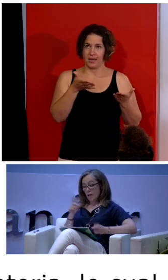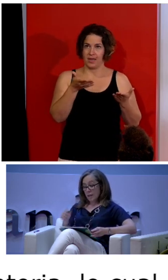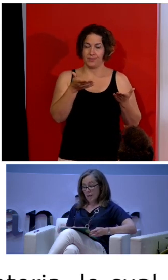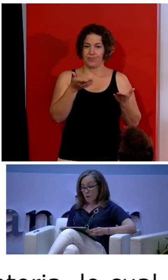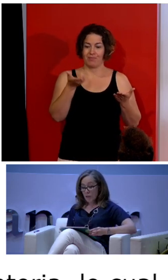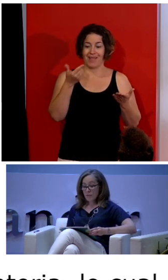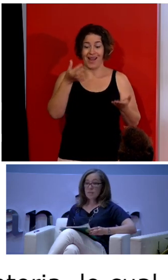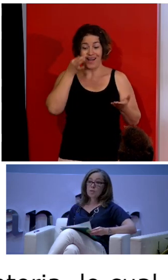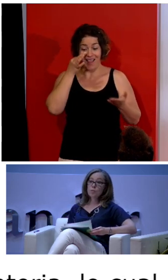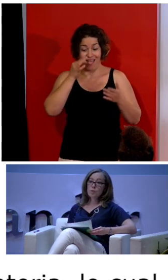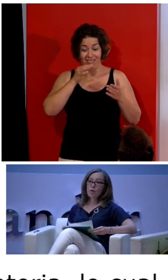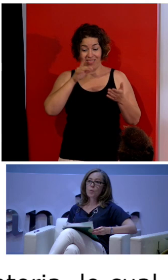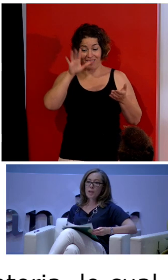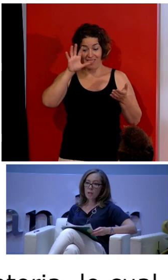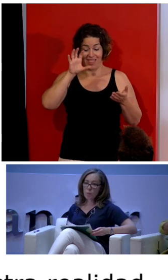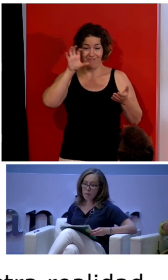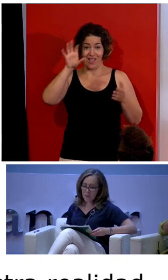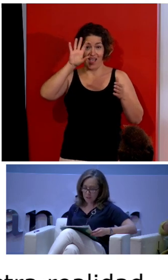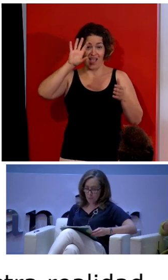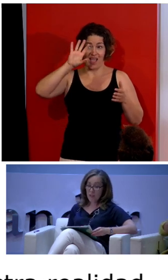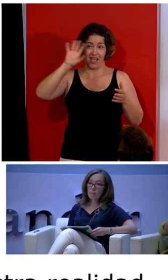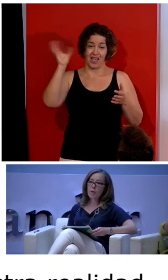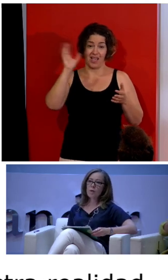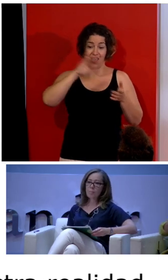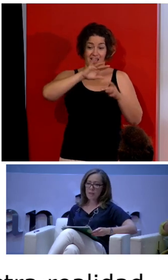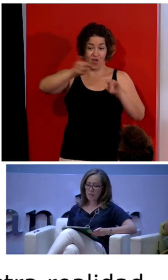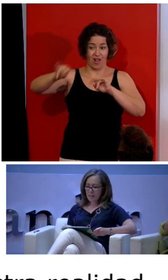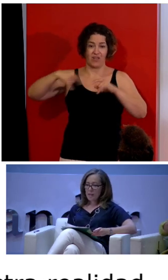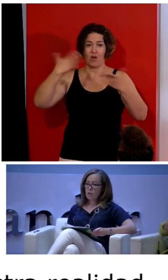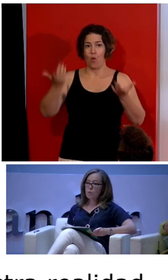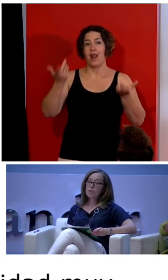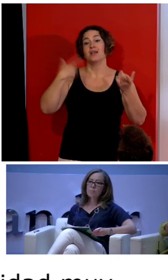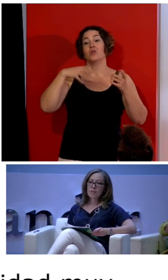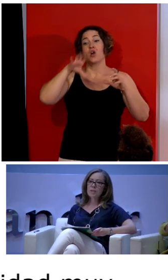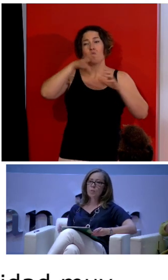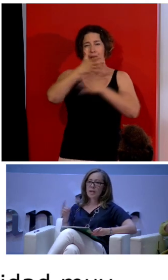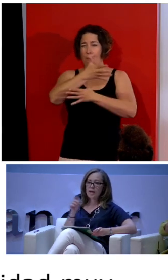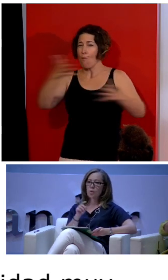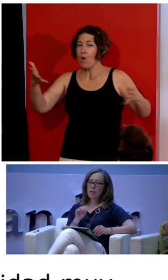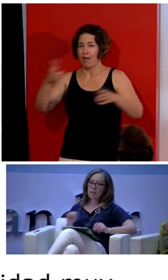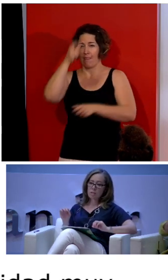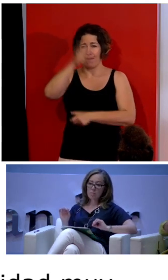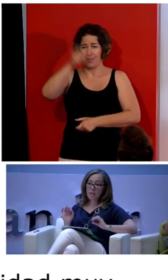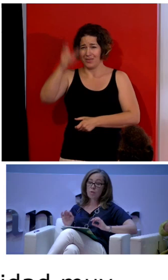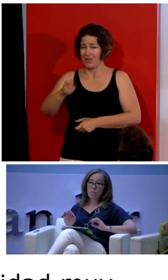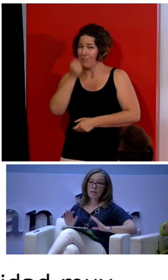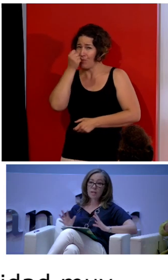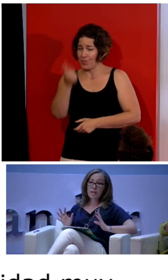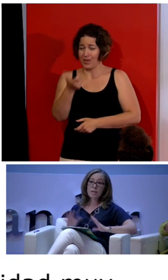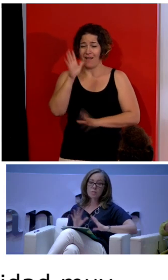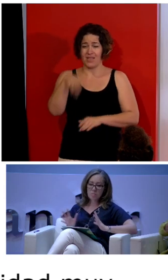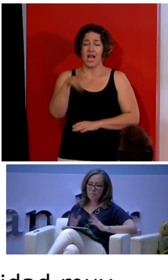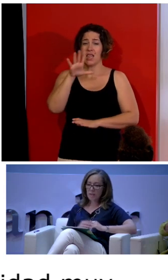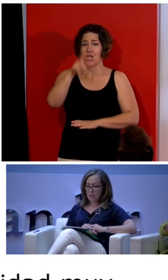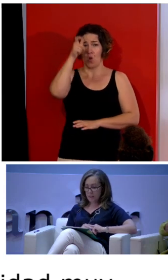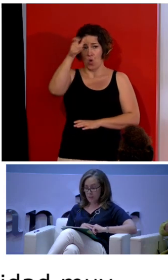nuestra realidad geográfica es que somos una comunidad muy amplia, despoblada pero amplia. Entonces, bueno, pues se ubicaron en 5